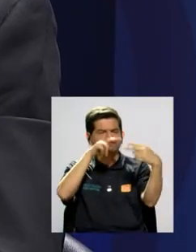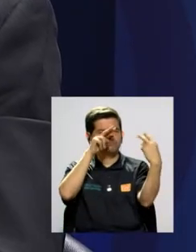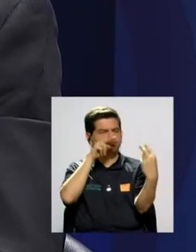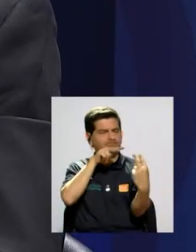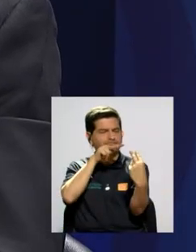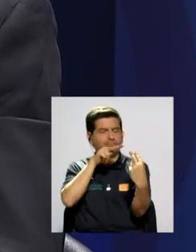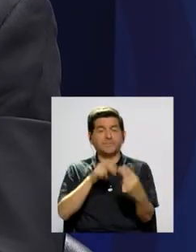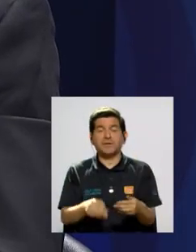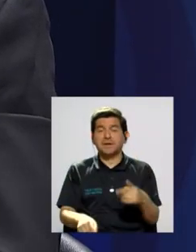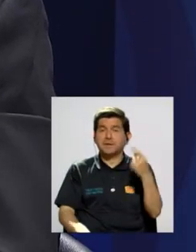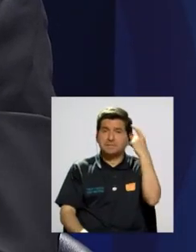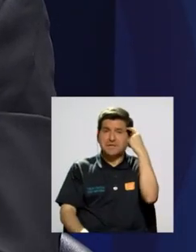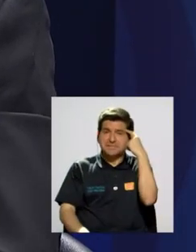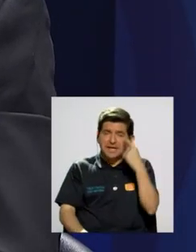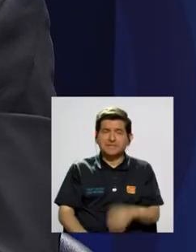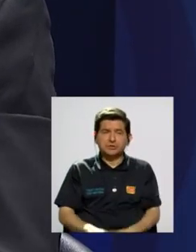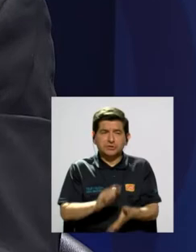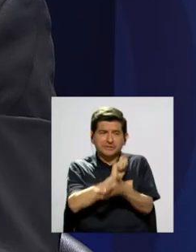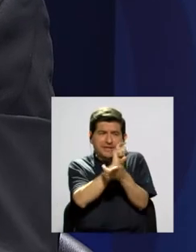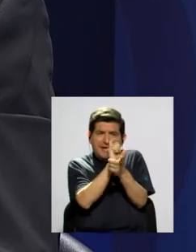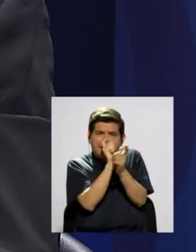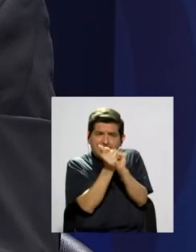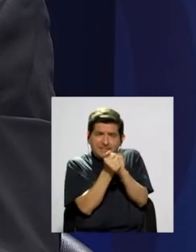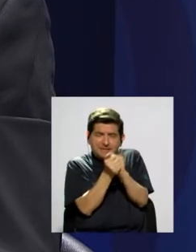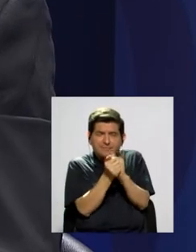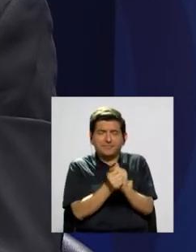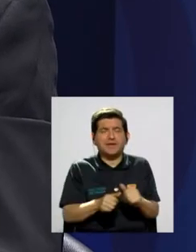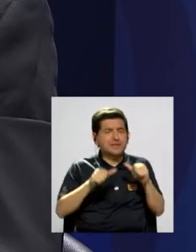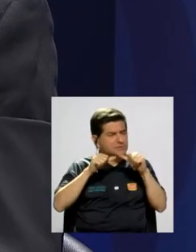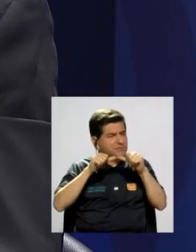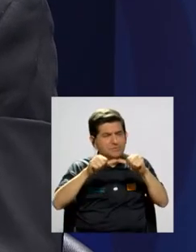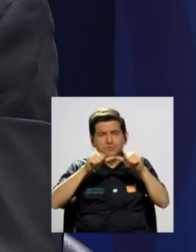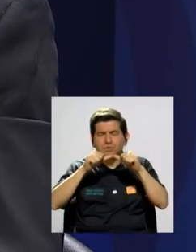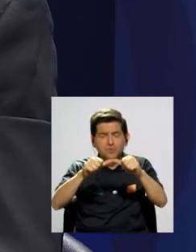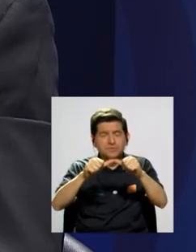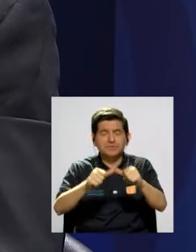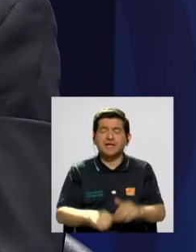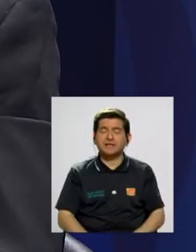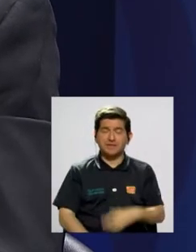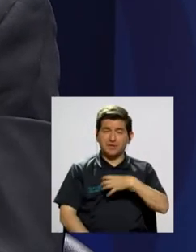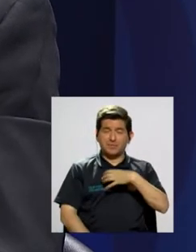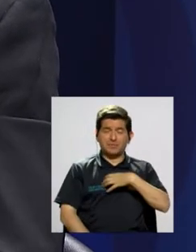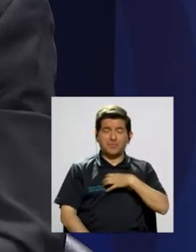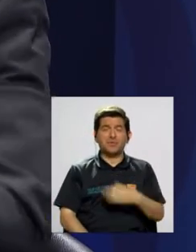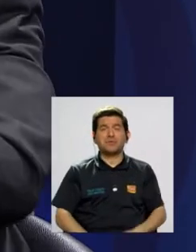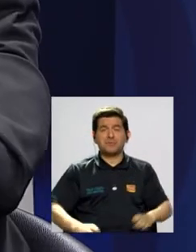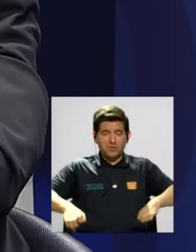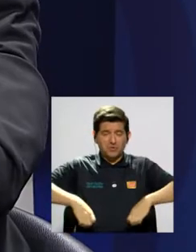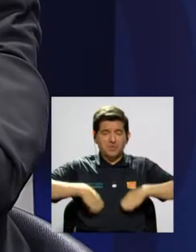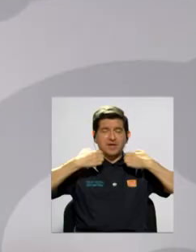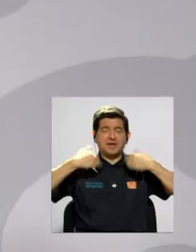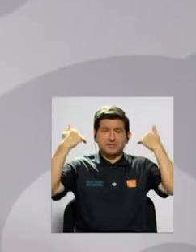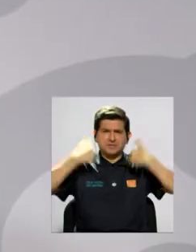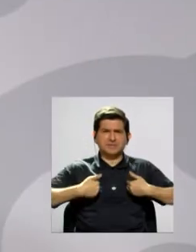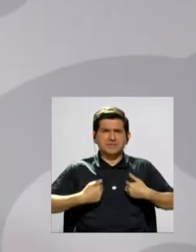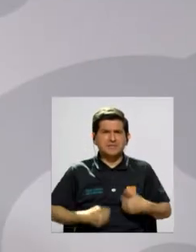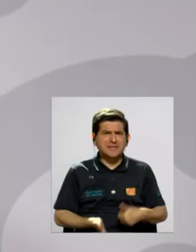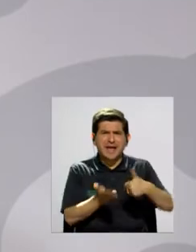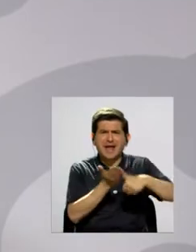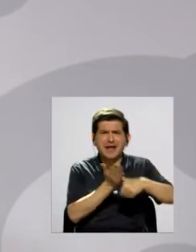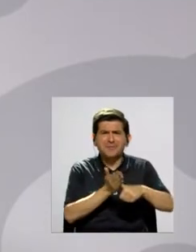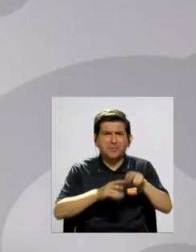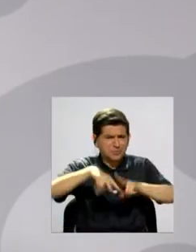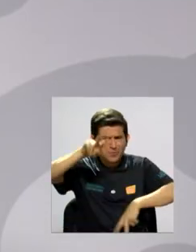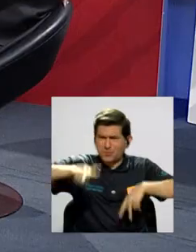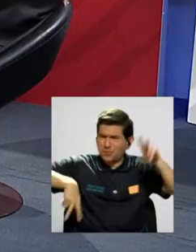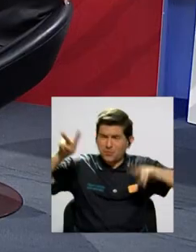de adaptación. De adaptación, sí. Es una constante de la existencia humana. Vea qué volátil porque, fue el voto. Totalmente,